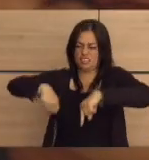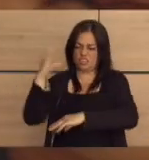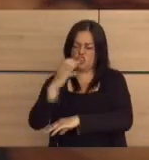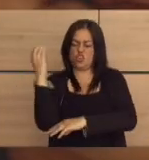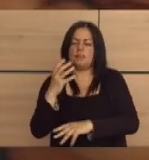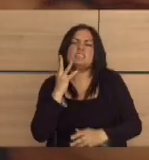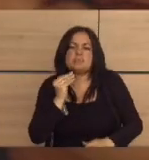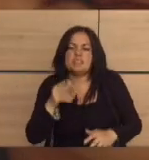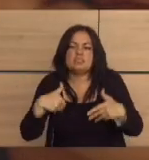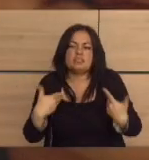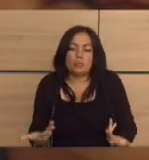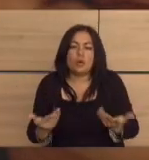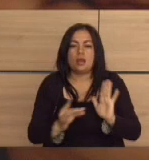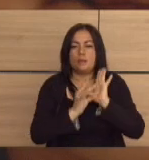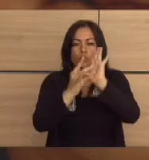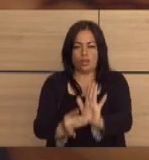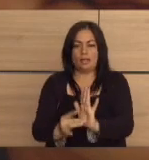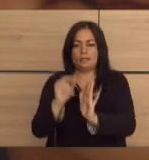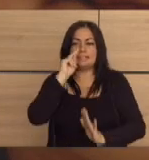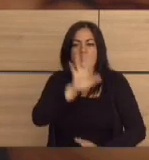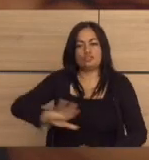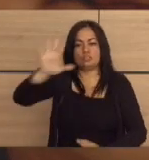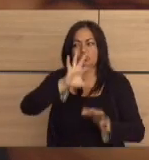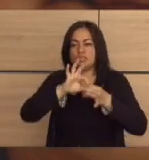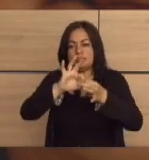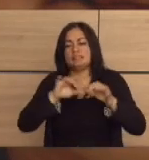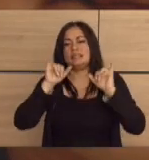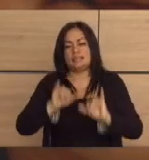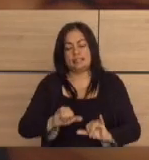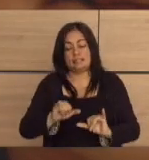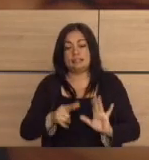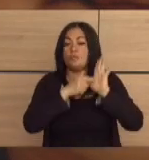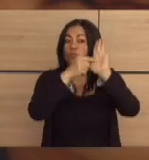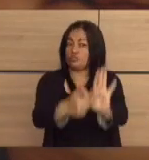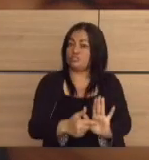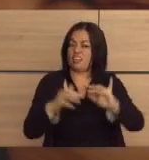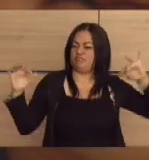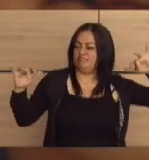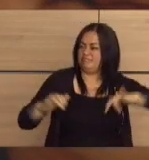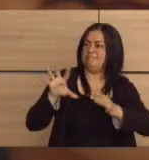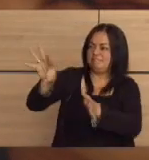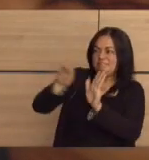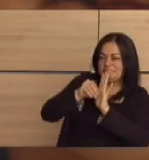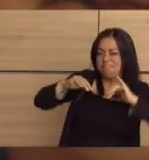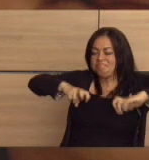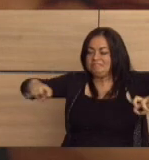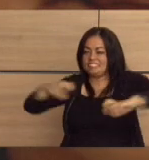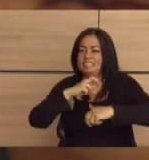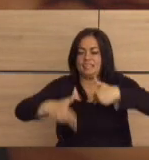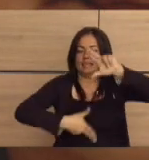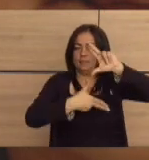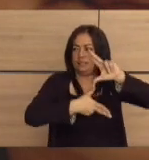la experiencia del modelo de Naciones Unidas. Queremos ser la simulación más grande de América Latina. Lo somos en la ciudad de